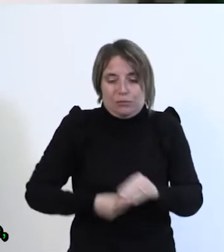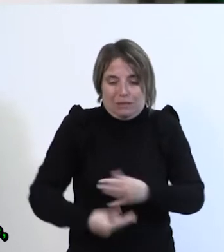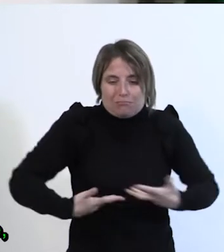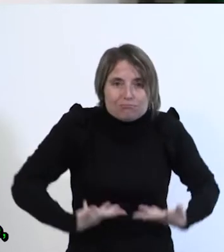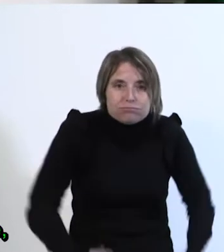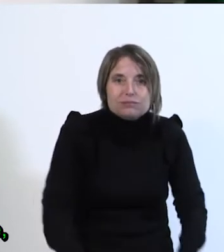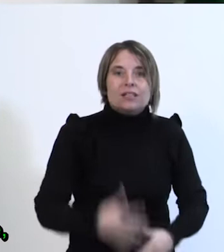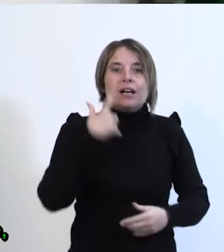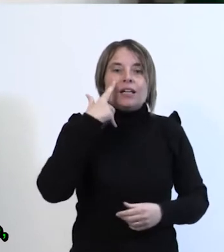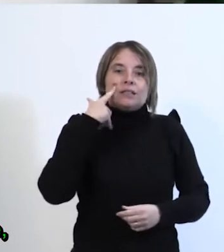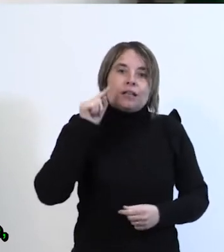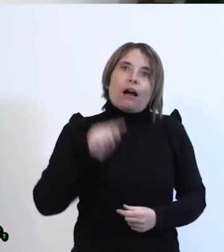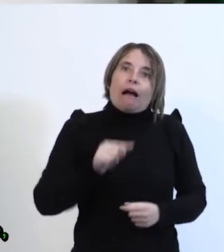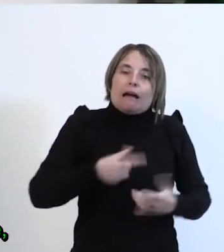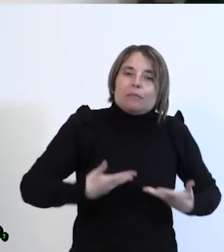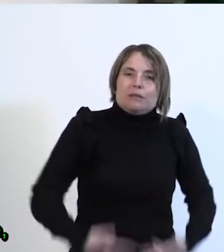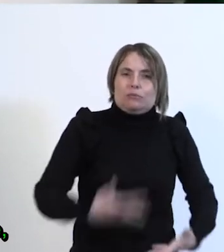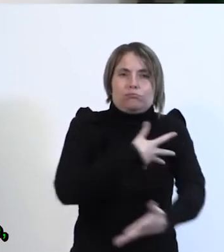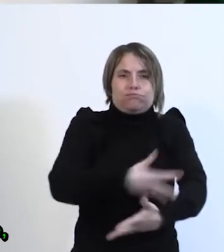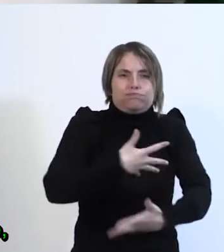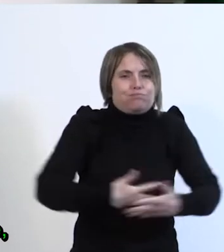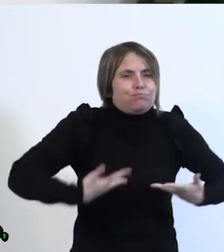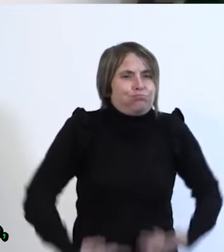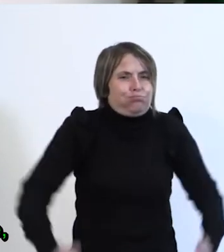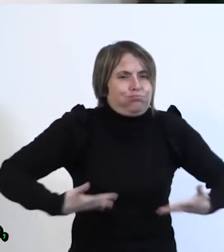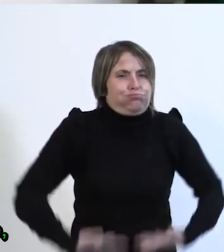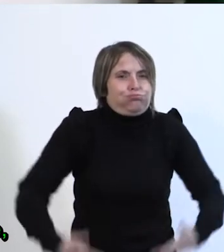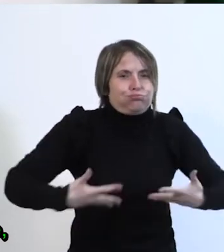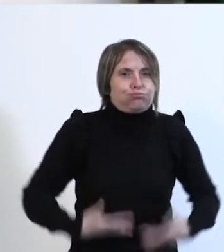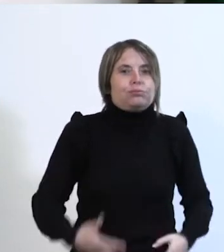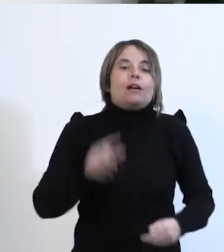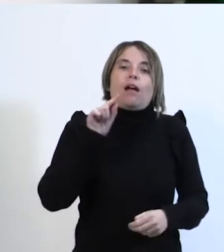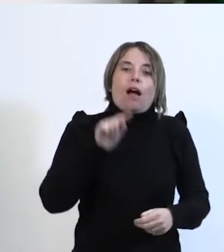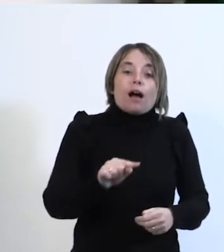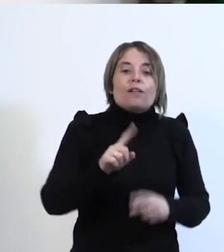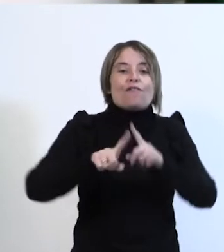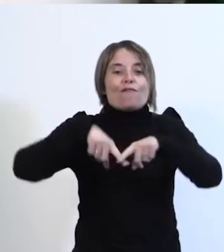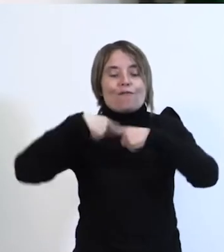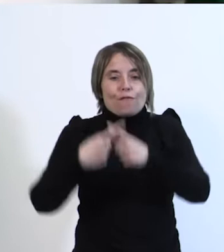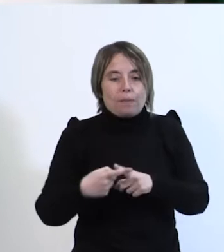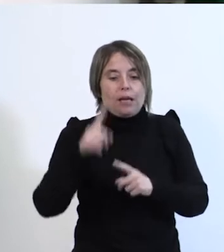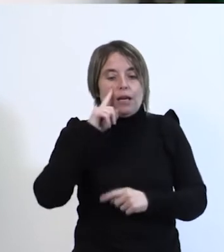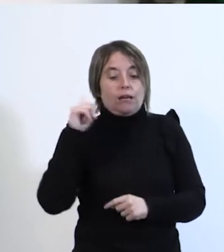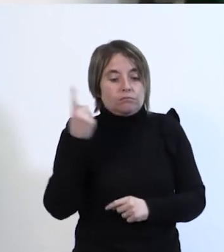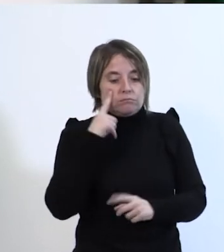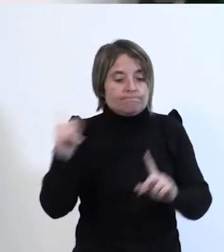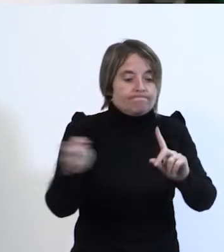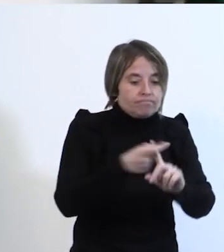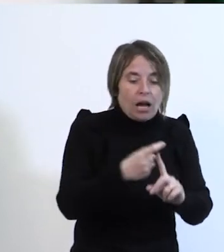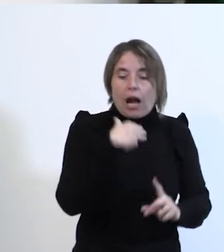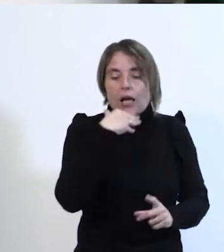con desgarramiento y con una hemorragia muy fuerte. Y entonces su familia la